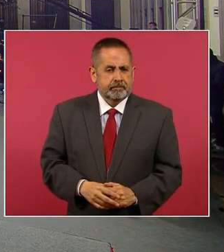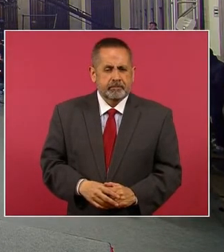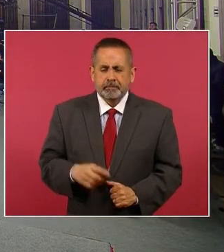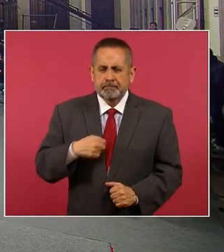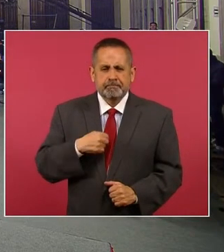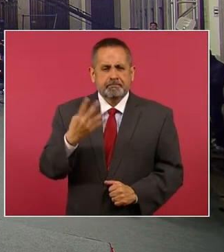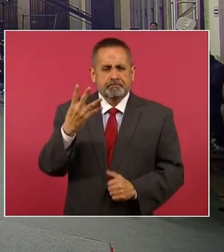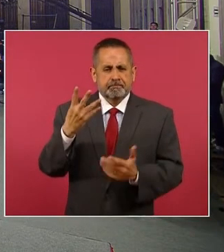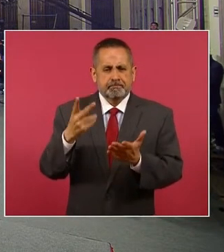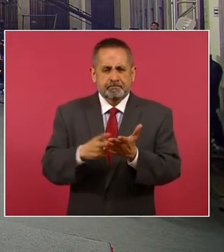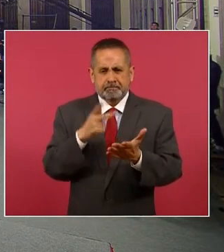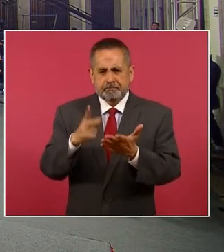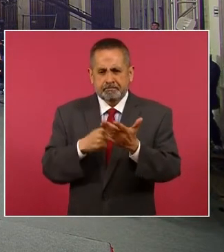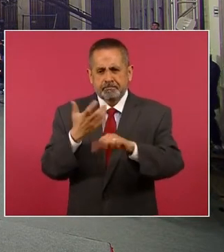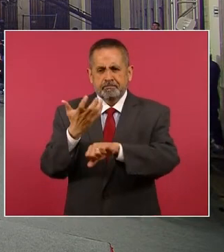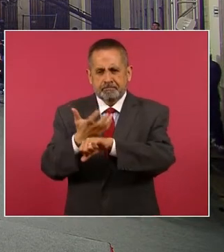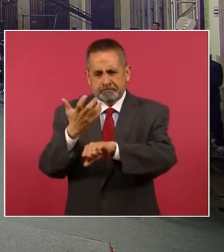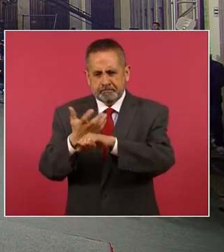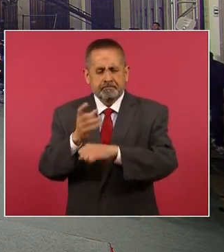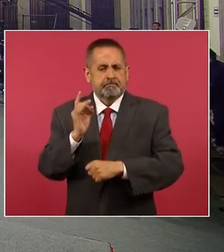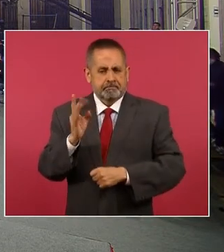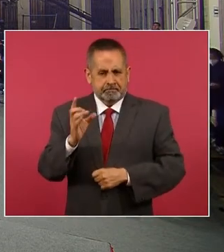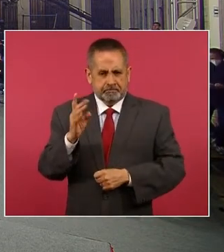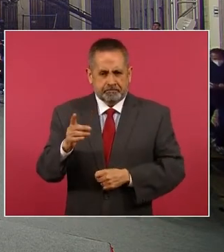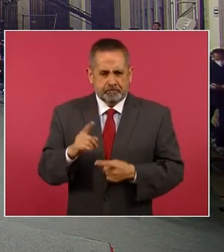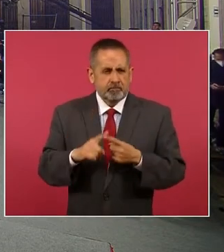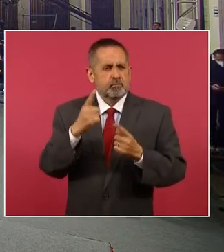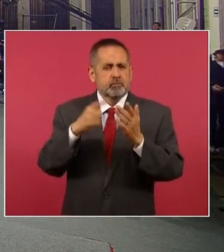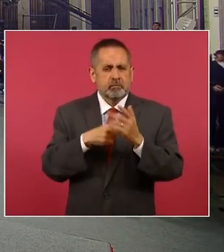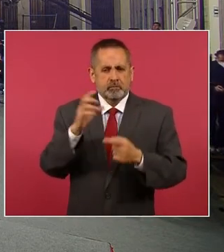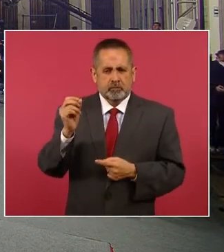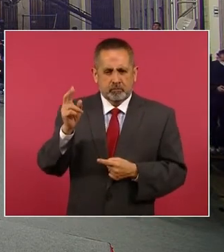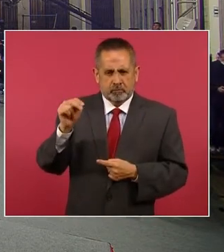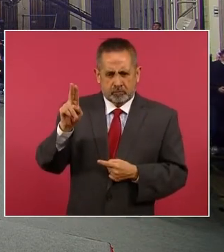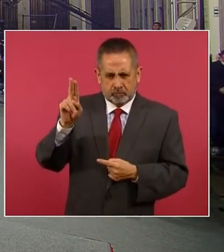4 veces en Estados Unidos. Una vez estuve en la ONU